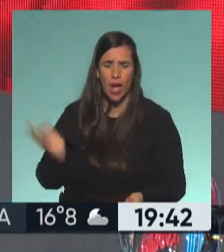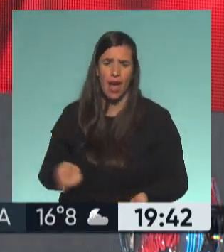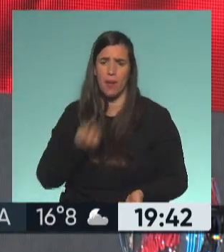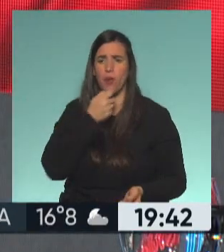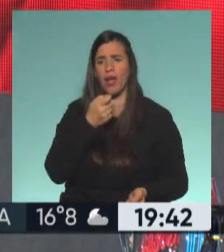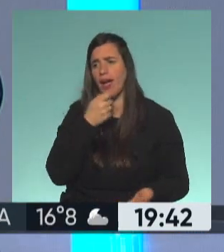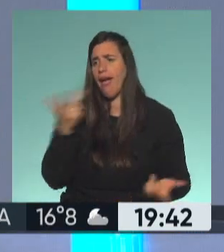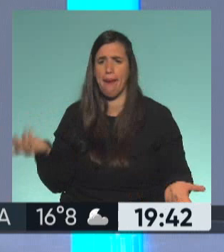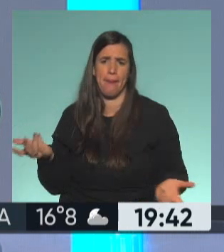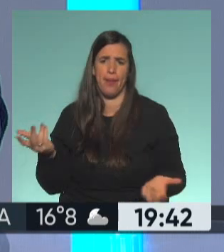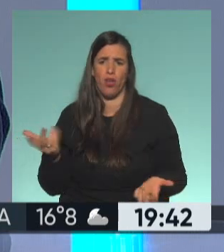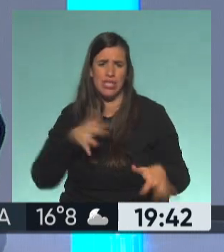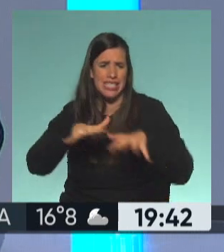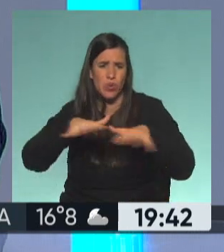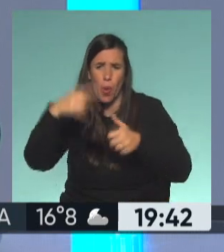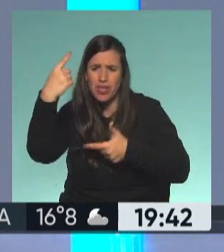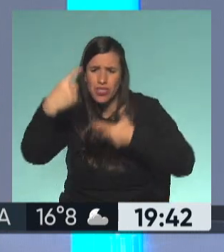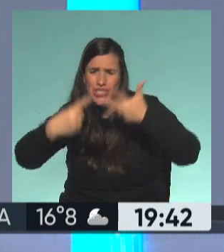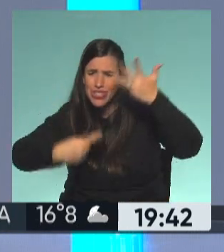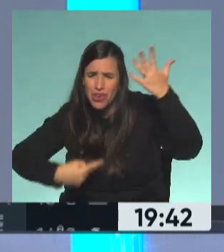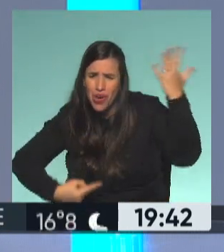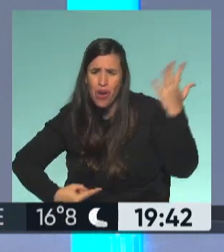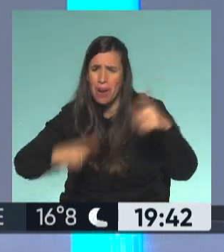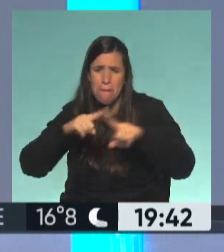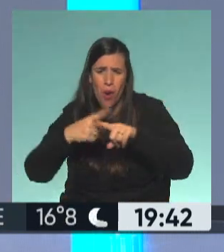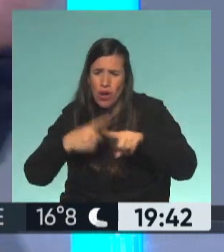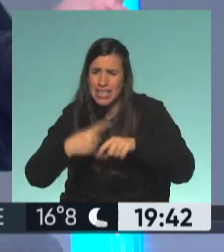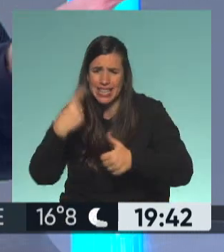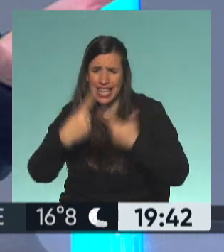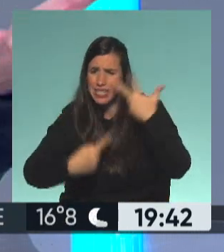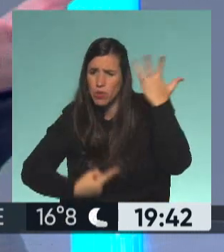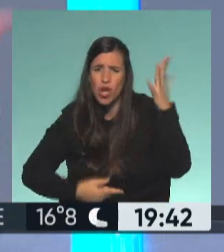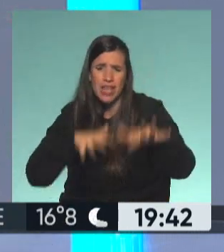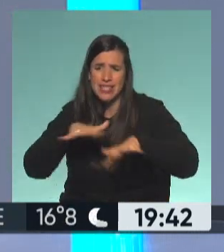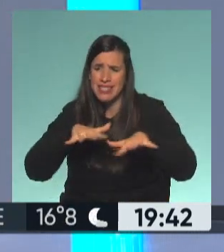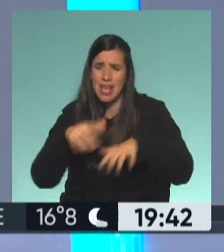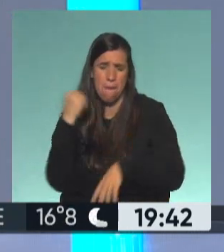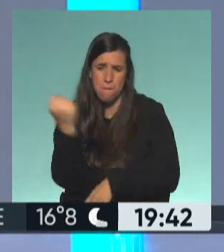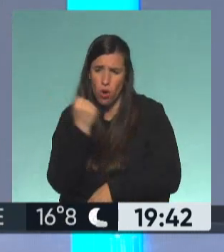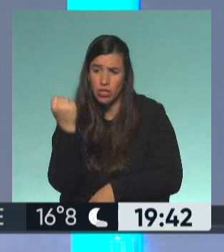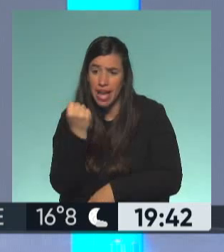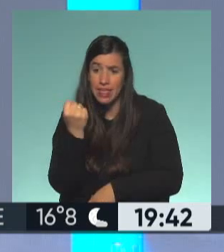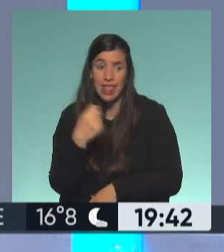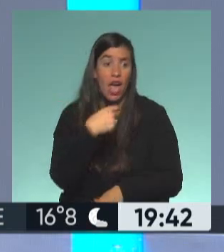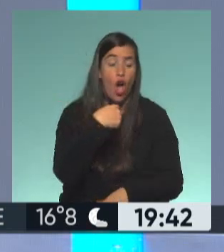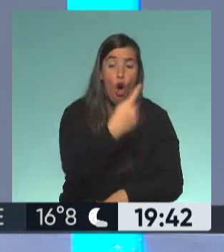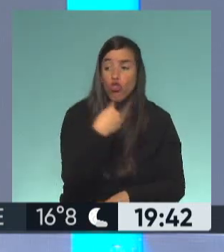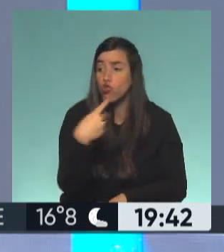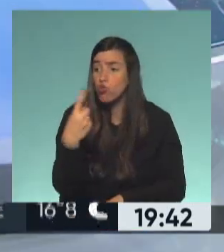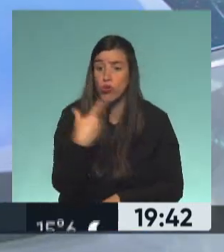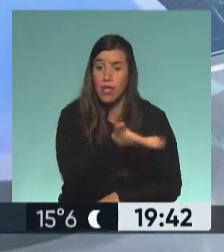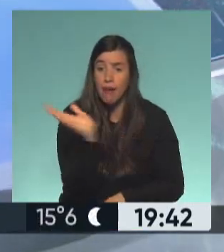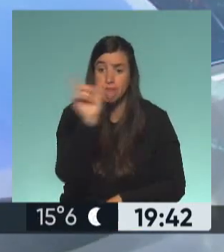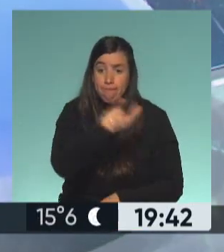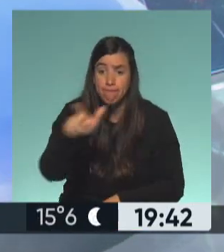de Vicentina hasta una cantidad de cuestiones muy relevantes, donde esa herramienta que existe no se utilizó. Ahí